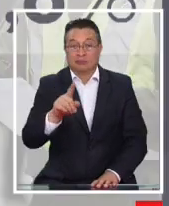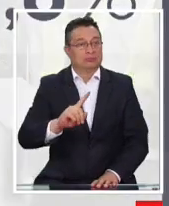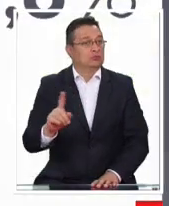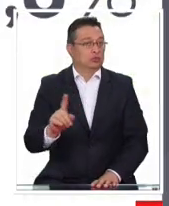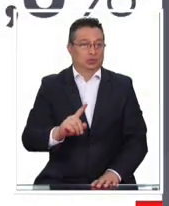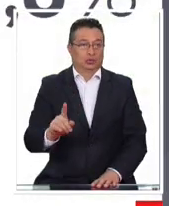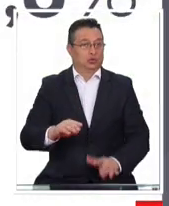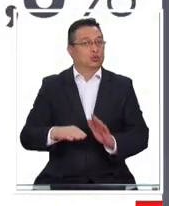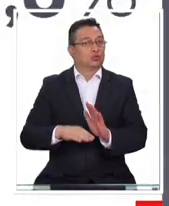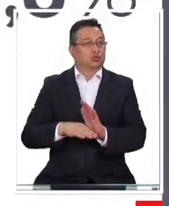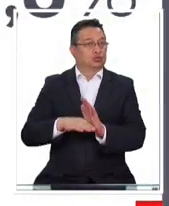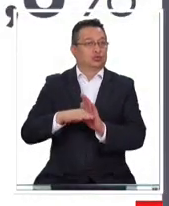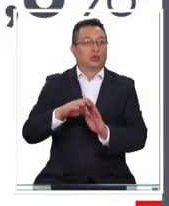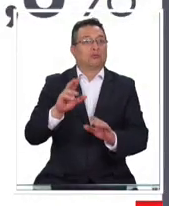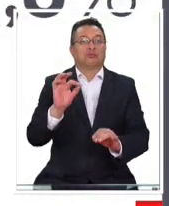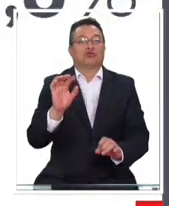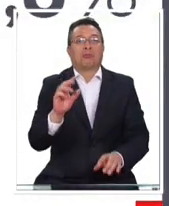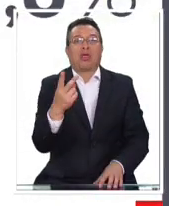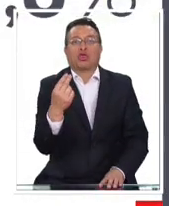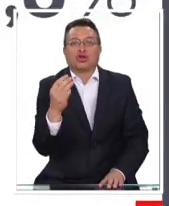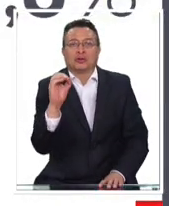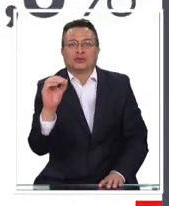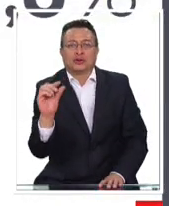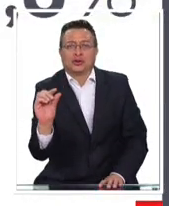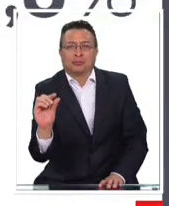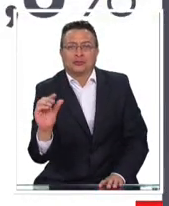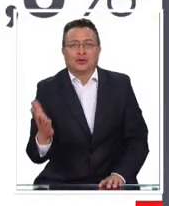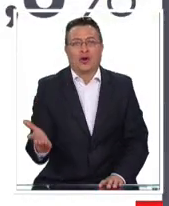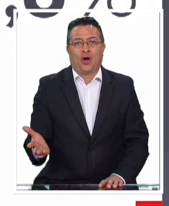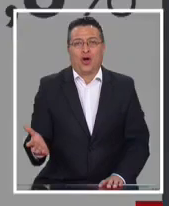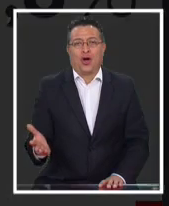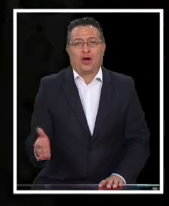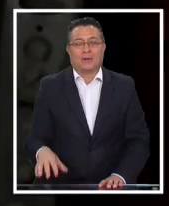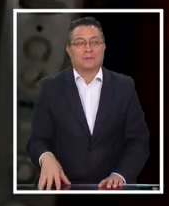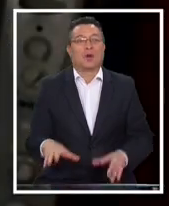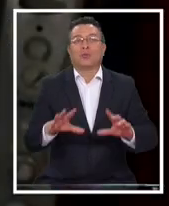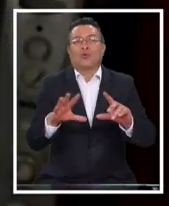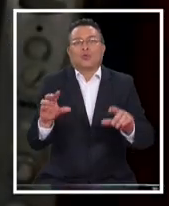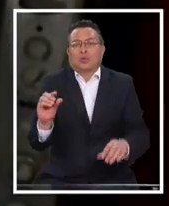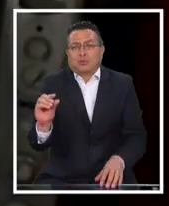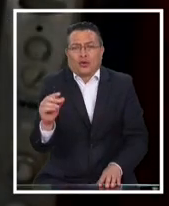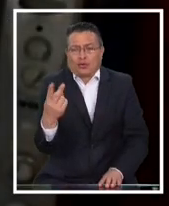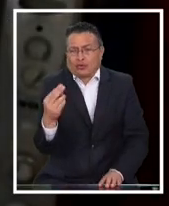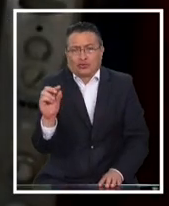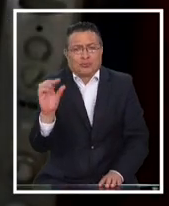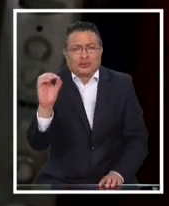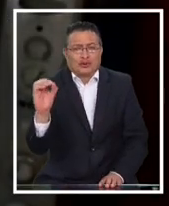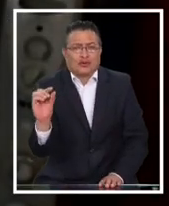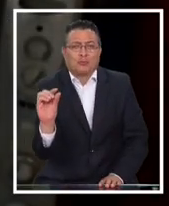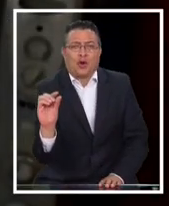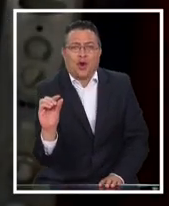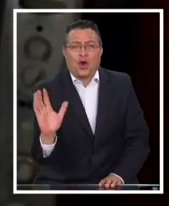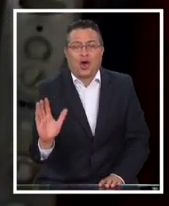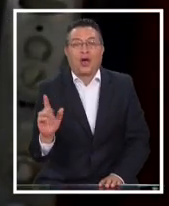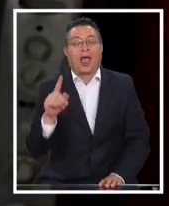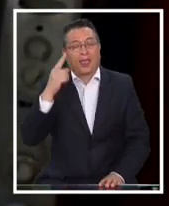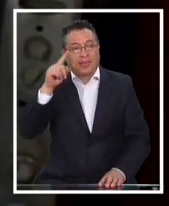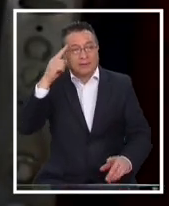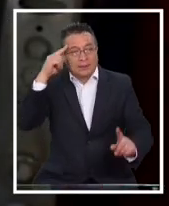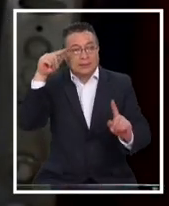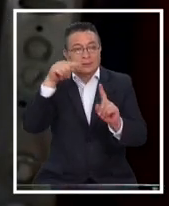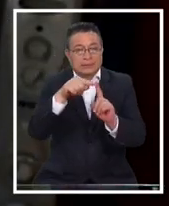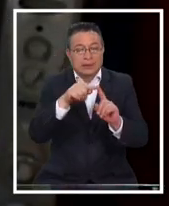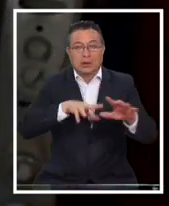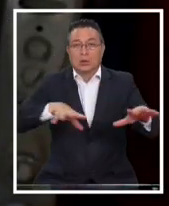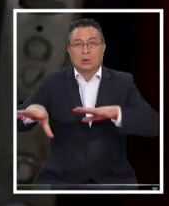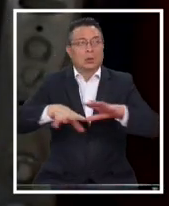logrado reducir su movilidad más de un 12%. Es muy bajo. Tenemos que apuntar más a reducciones